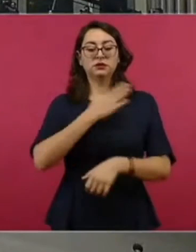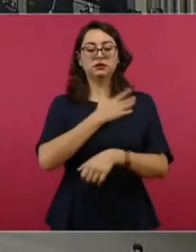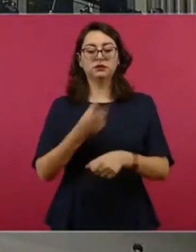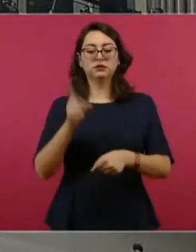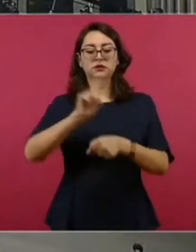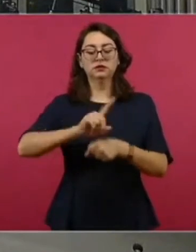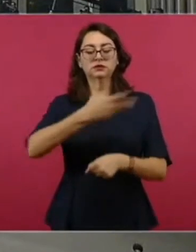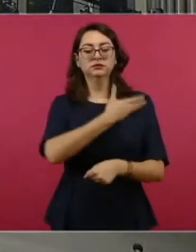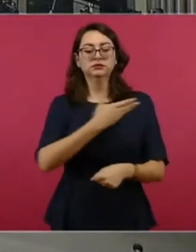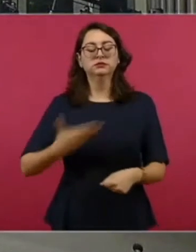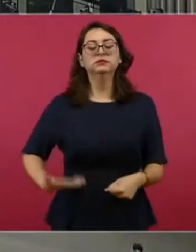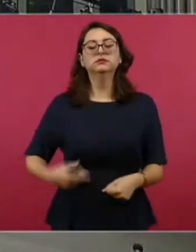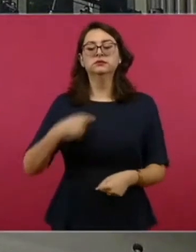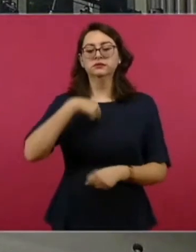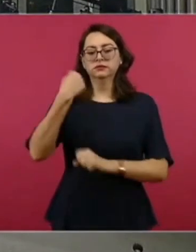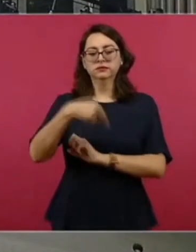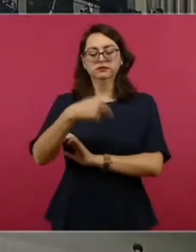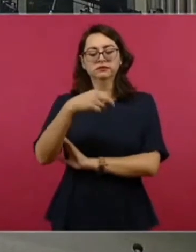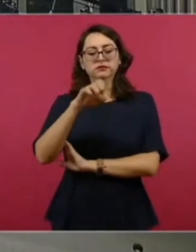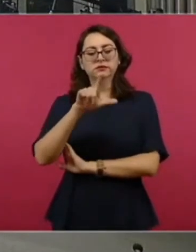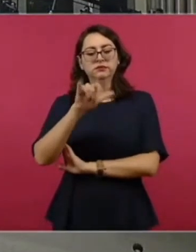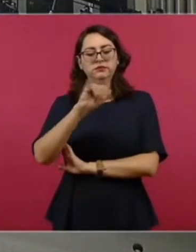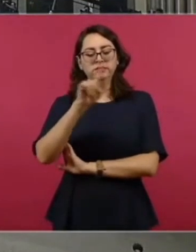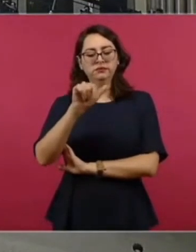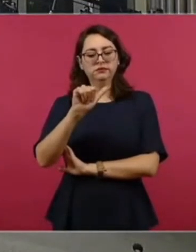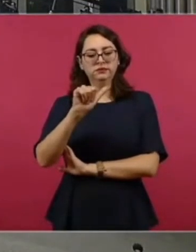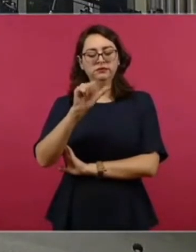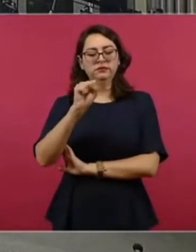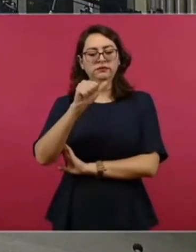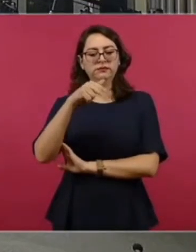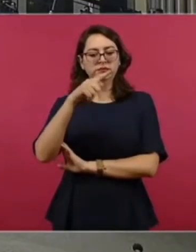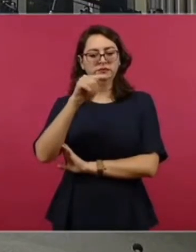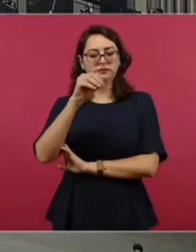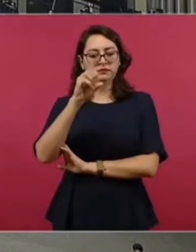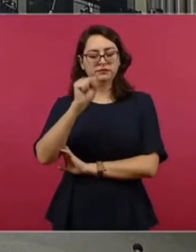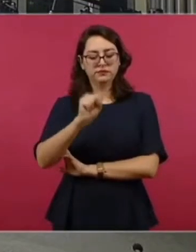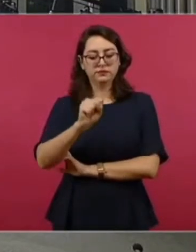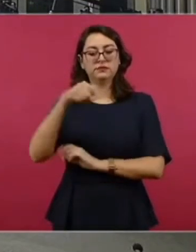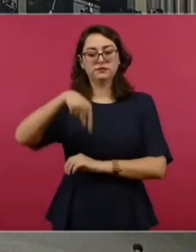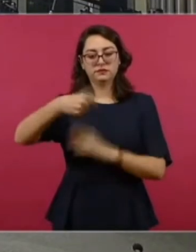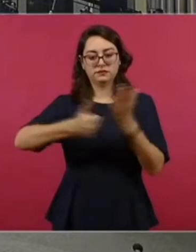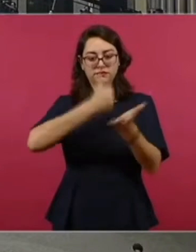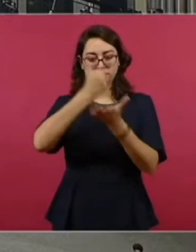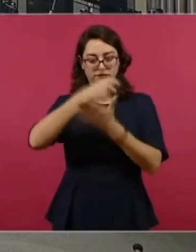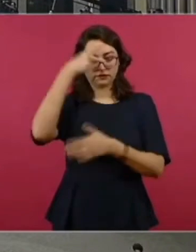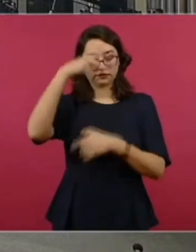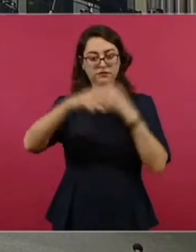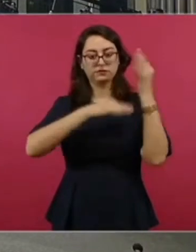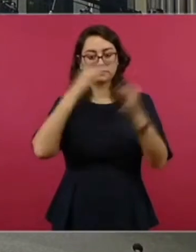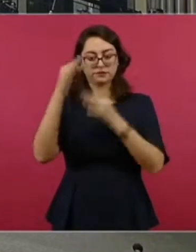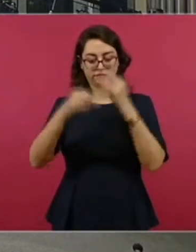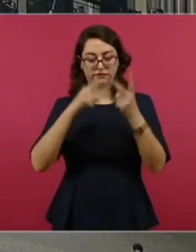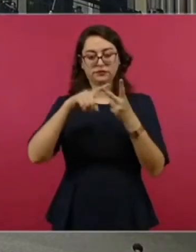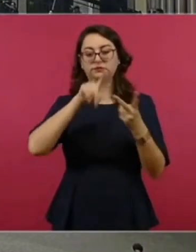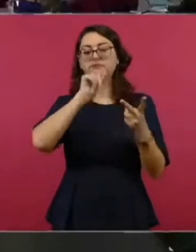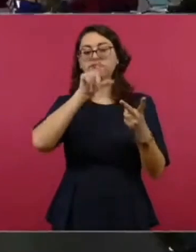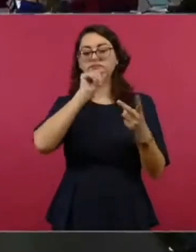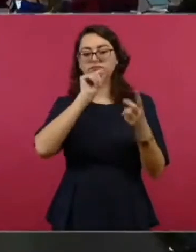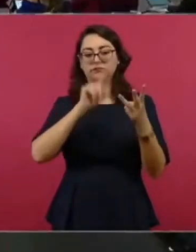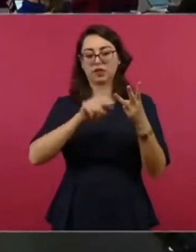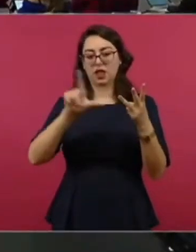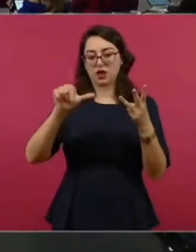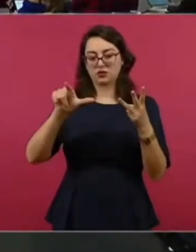Buenos días, señor presidente. Elisa Santos del Cava MX, medio que cubre la Ciudad de México, Jalisco y Los